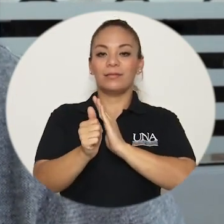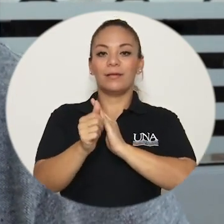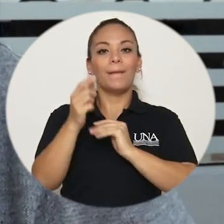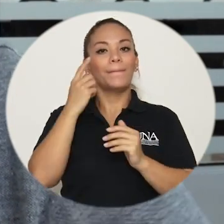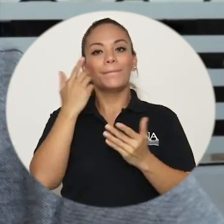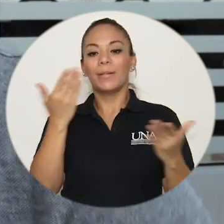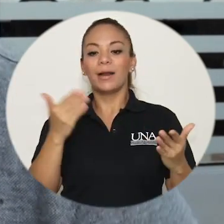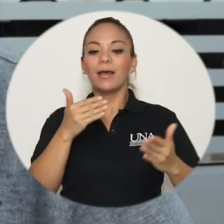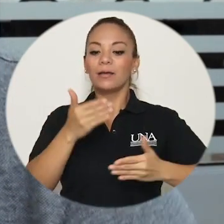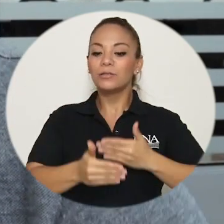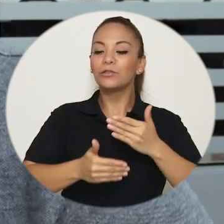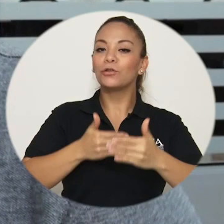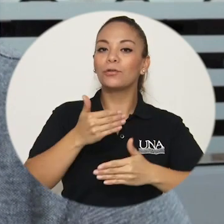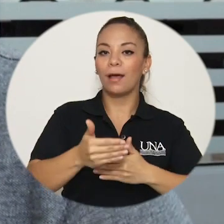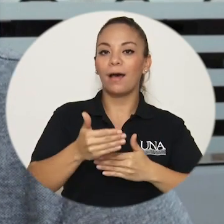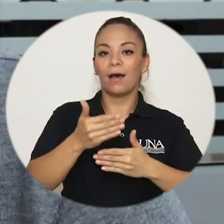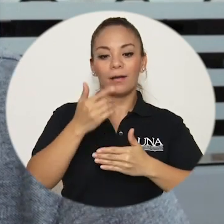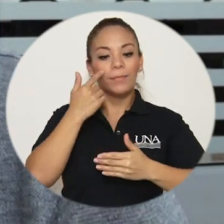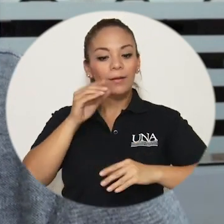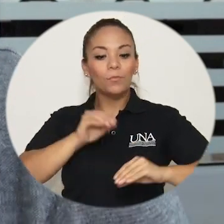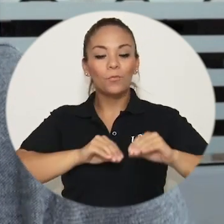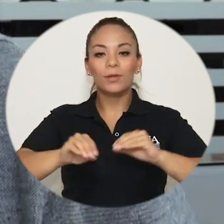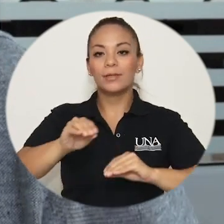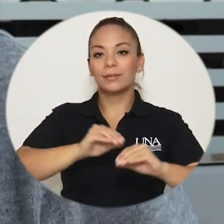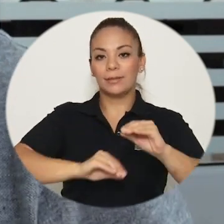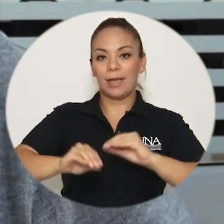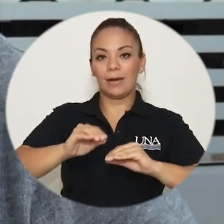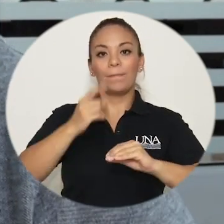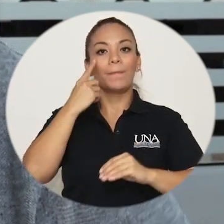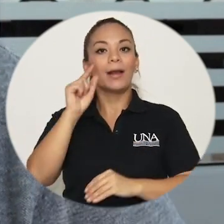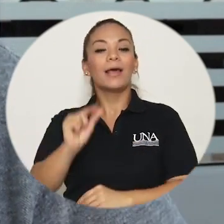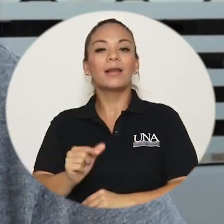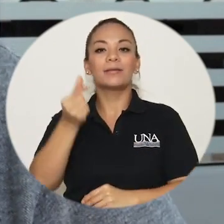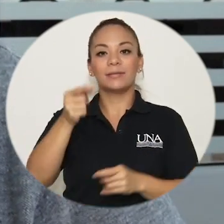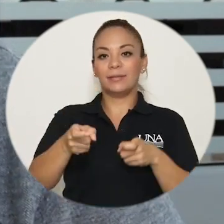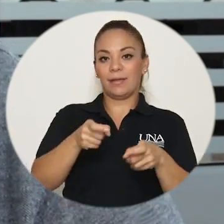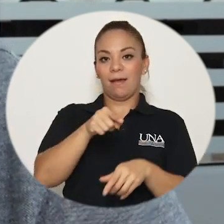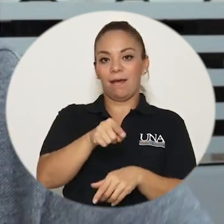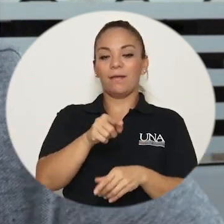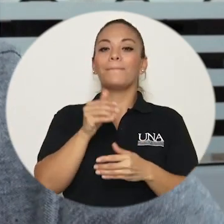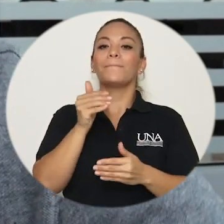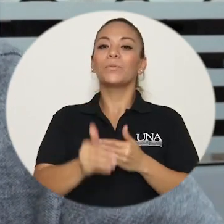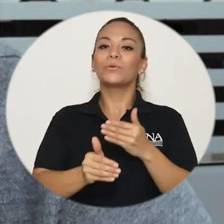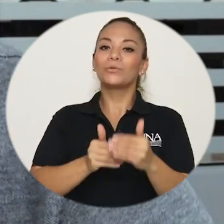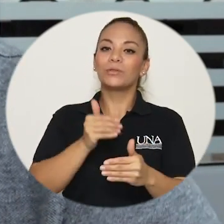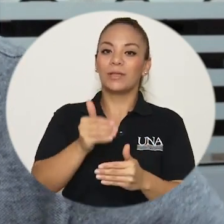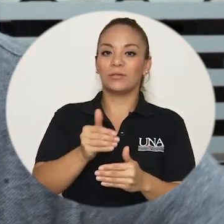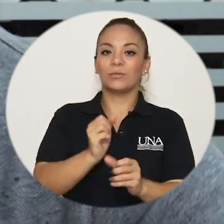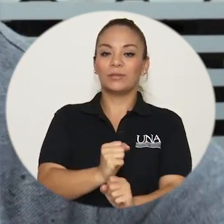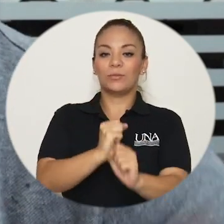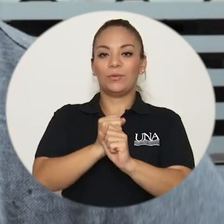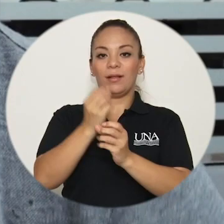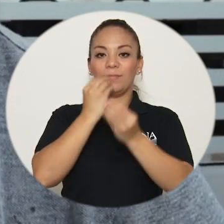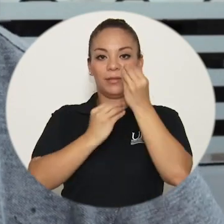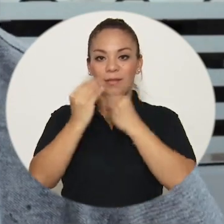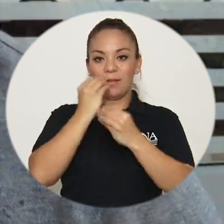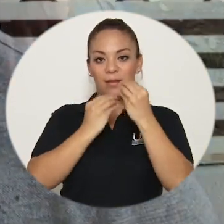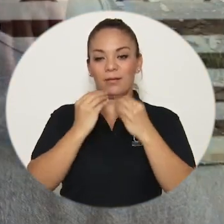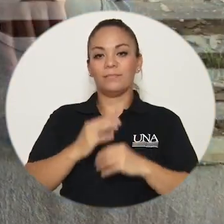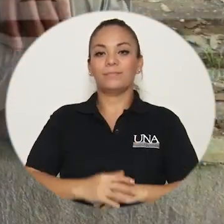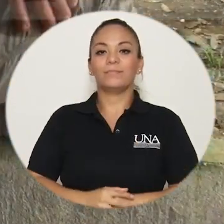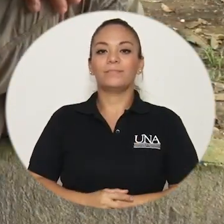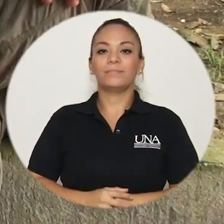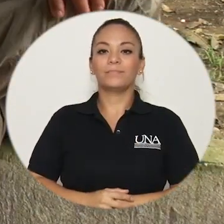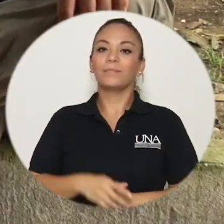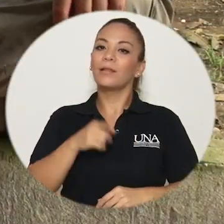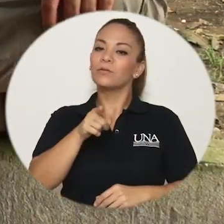destrezas para gestionar, para movilizar y para gerenciar los procesos en seguridad alimentaria y